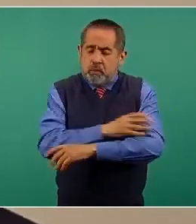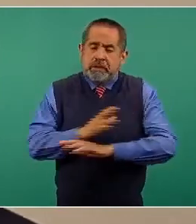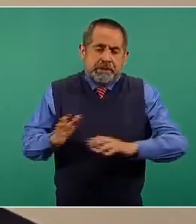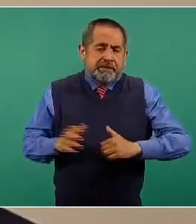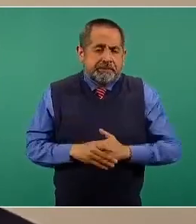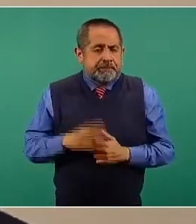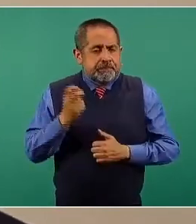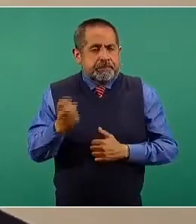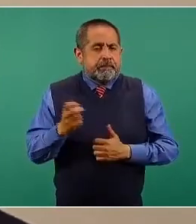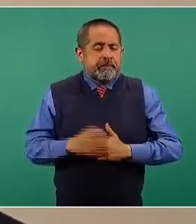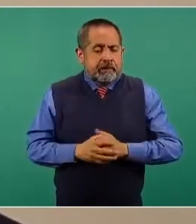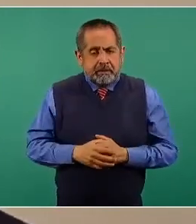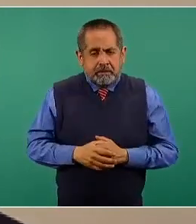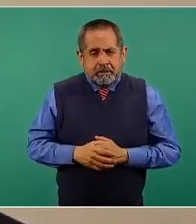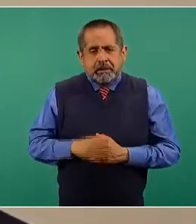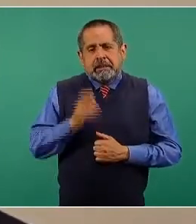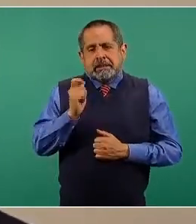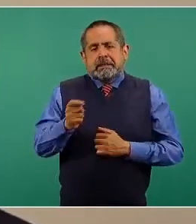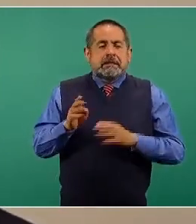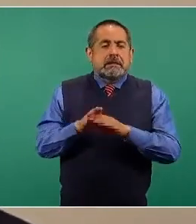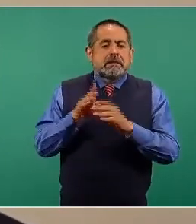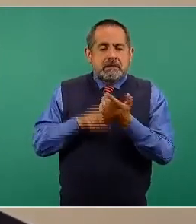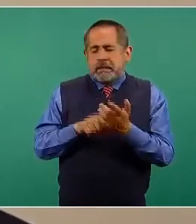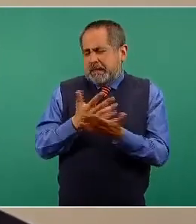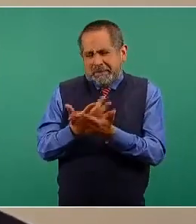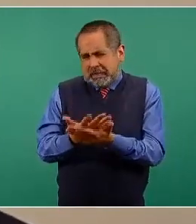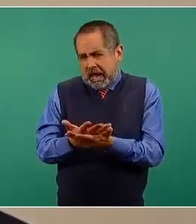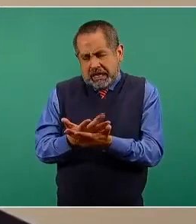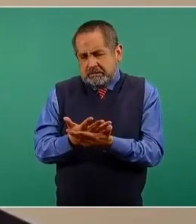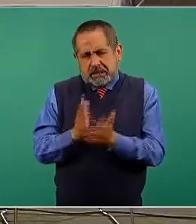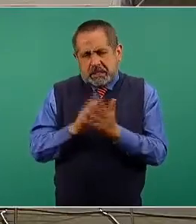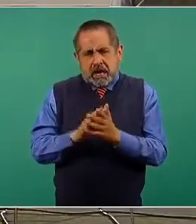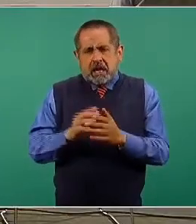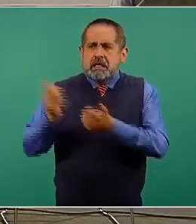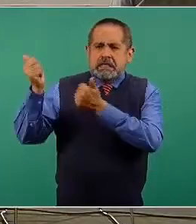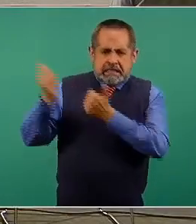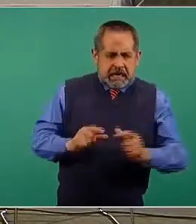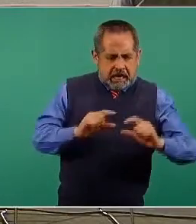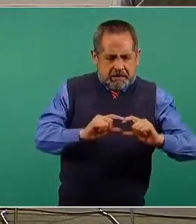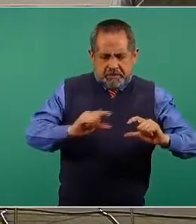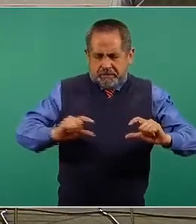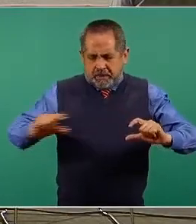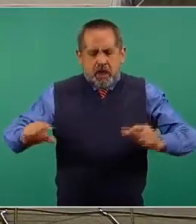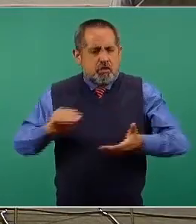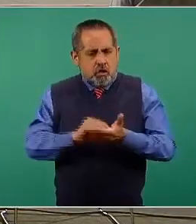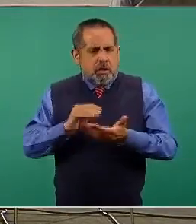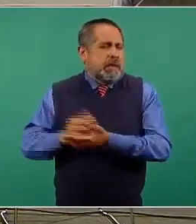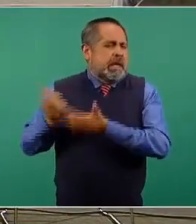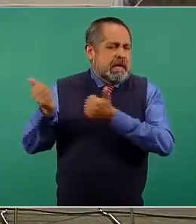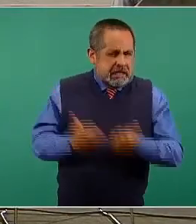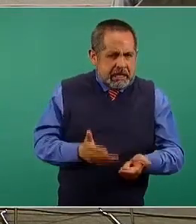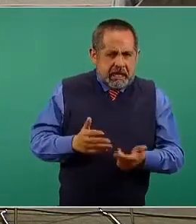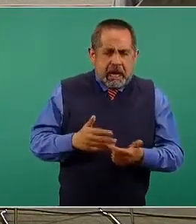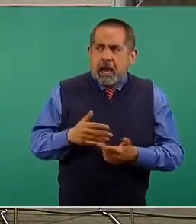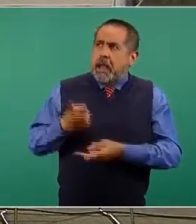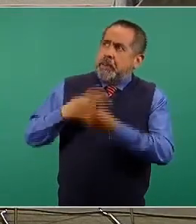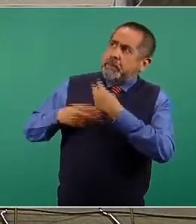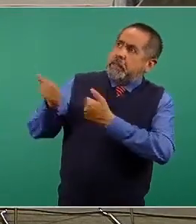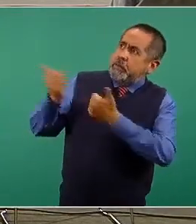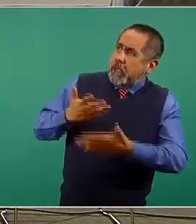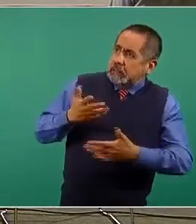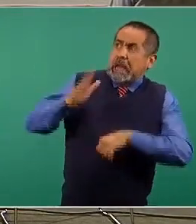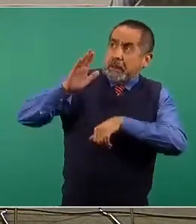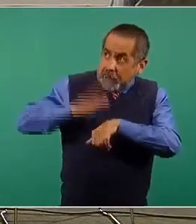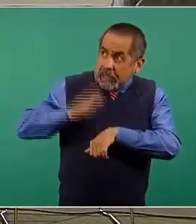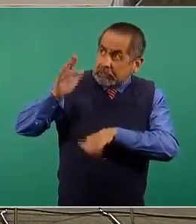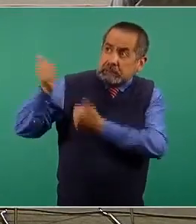tanto, es solamente cuestión de tiempo, las dosis seguirán llegando, se seguirá incrementando los embarques y por lo tanto las